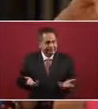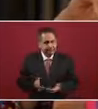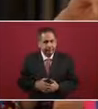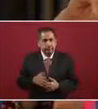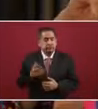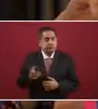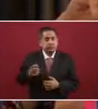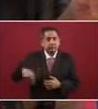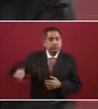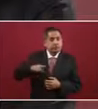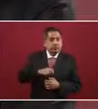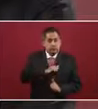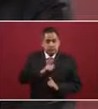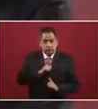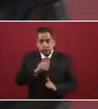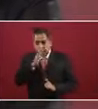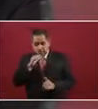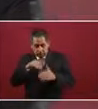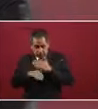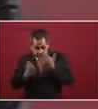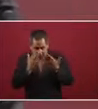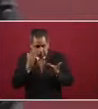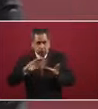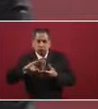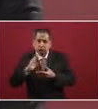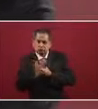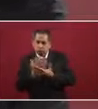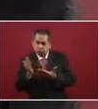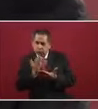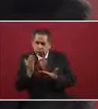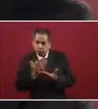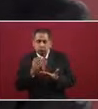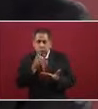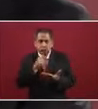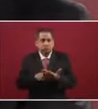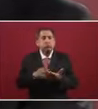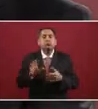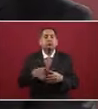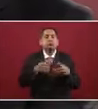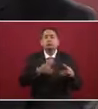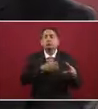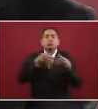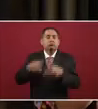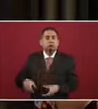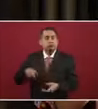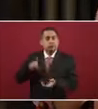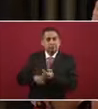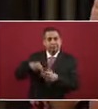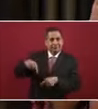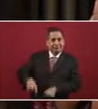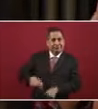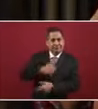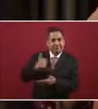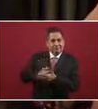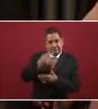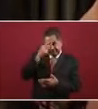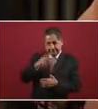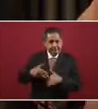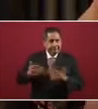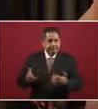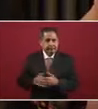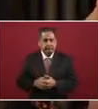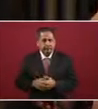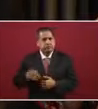Ellos no pueden revisar en ocasiones sus expedientes porque están concentrados los expedientes aquí en campo número uno. Ellos